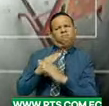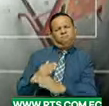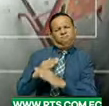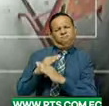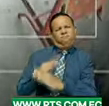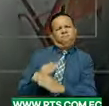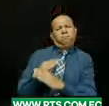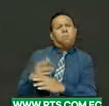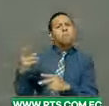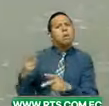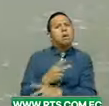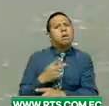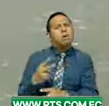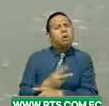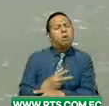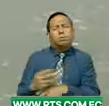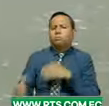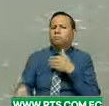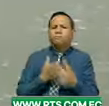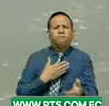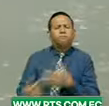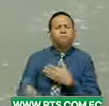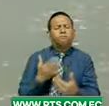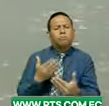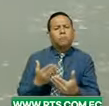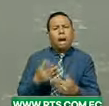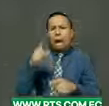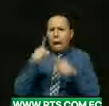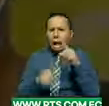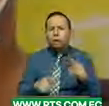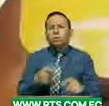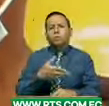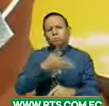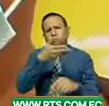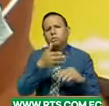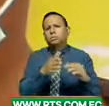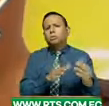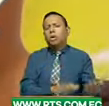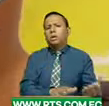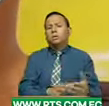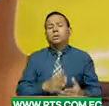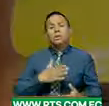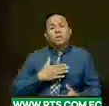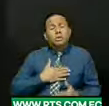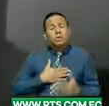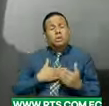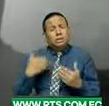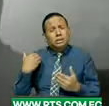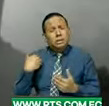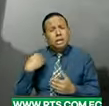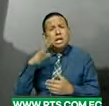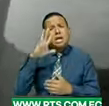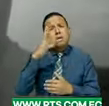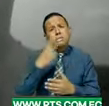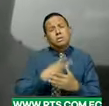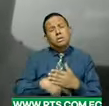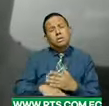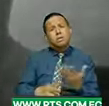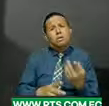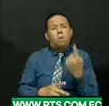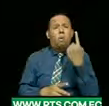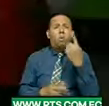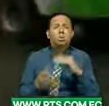sus vidas y en otros casos, lamentablemente, han fallecido. Porque yo tenía mis 5 y la delincuencia me quitó